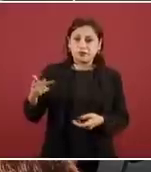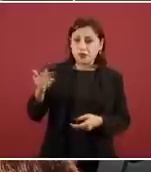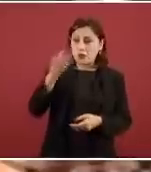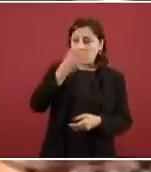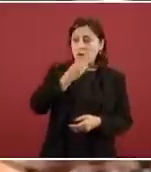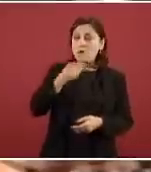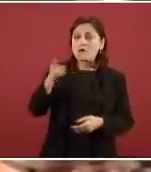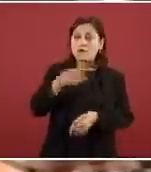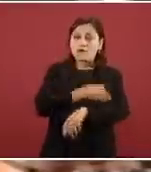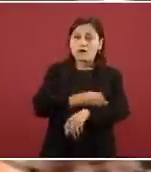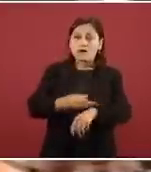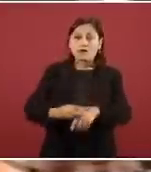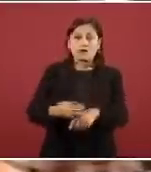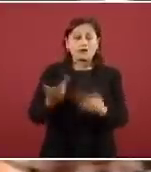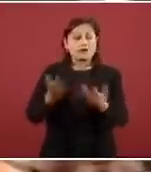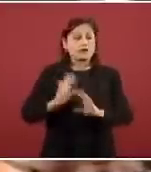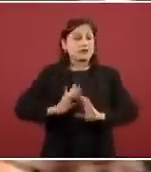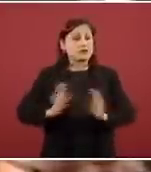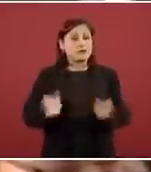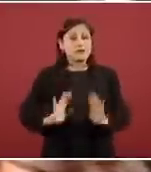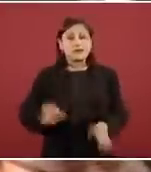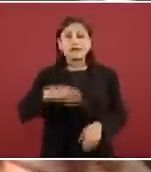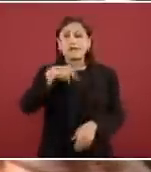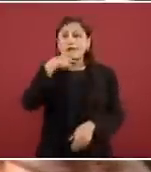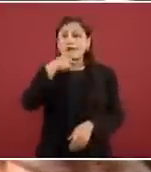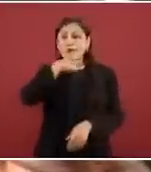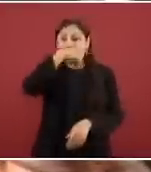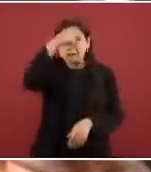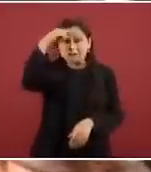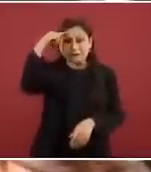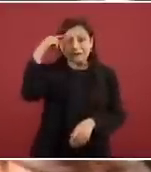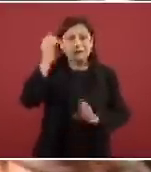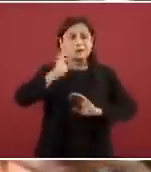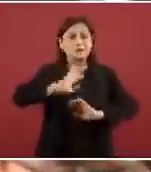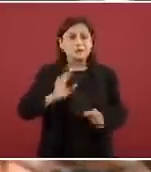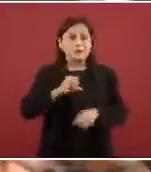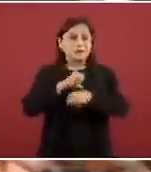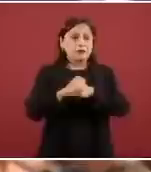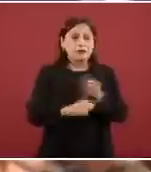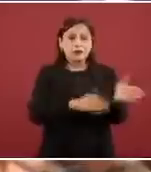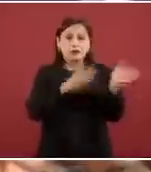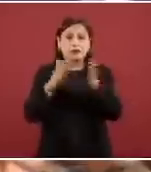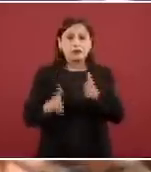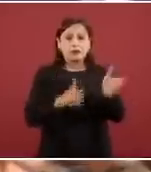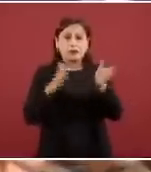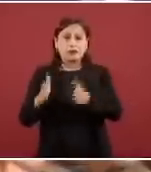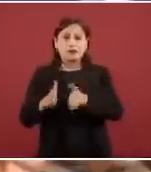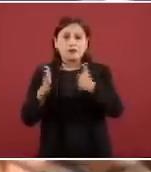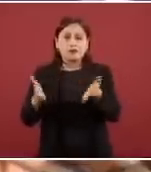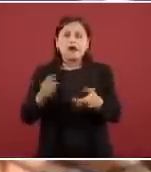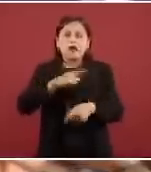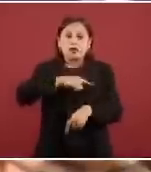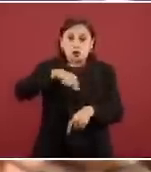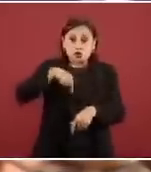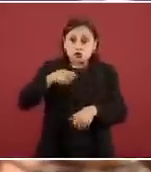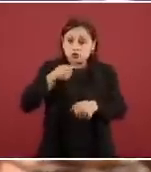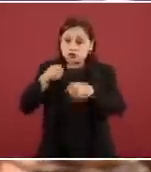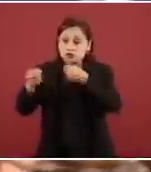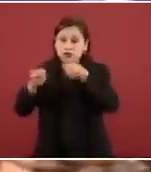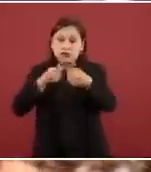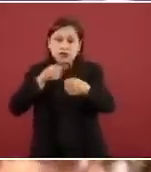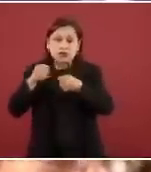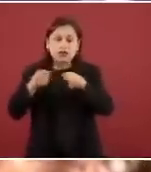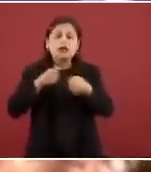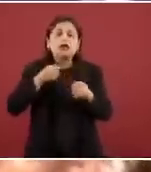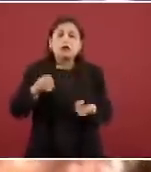total de que la cirugía que nunca llega. Entonces decíamos en el reportaje que el elefante